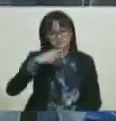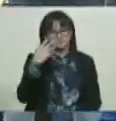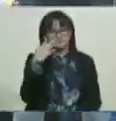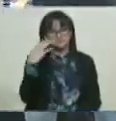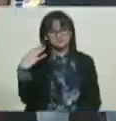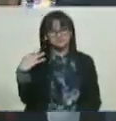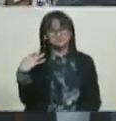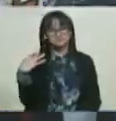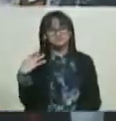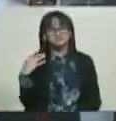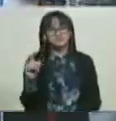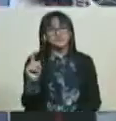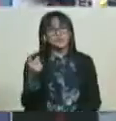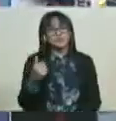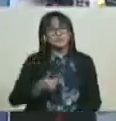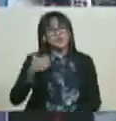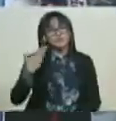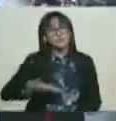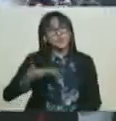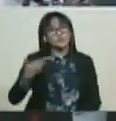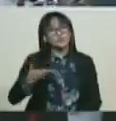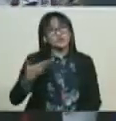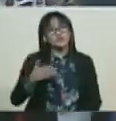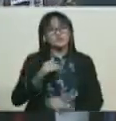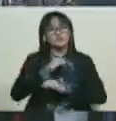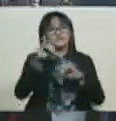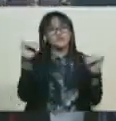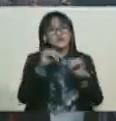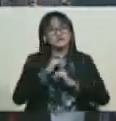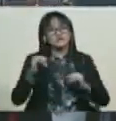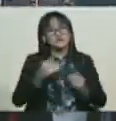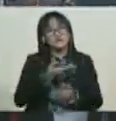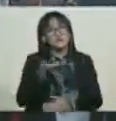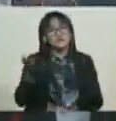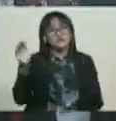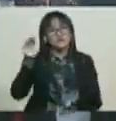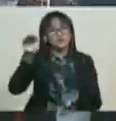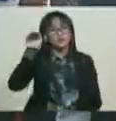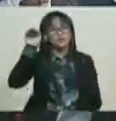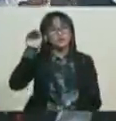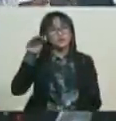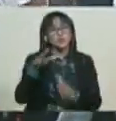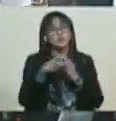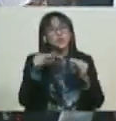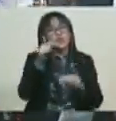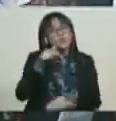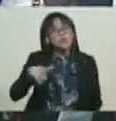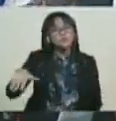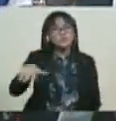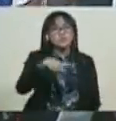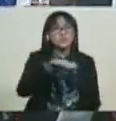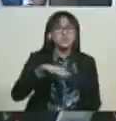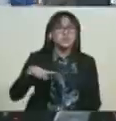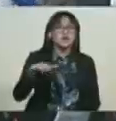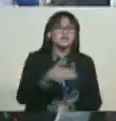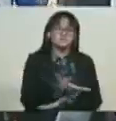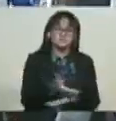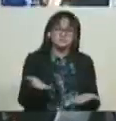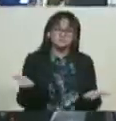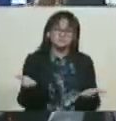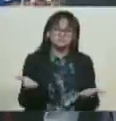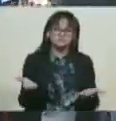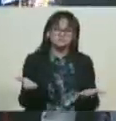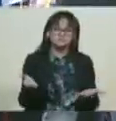aquí lo único que le importa es la felicidad y el futuro de todo un pueblo de este gran colectivo llamada